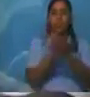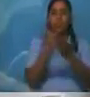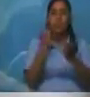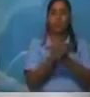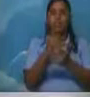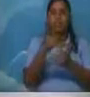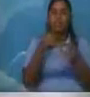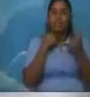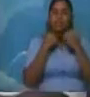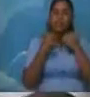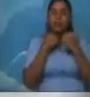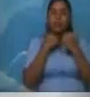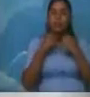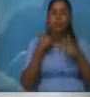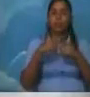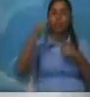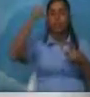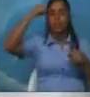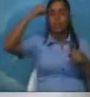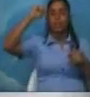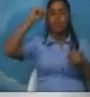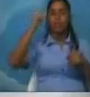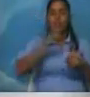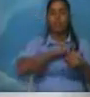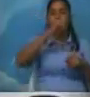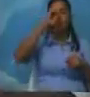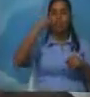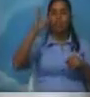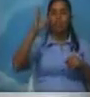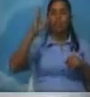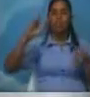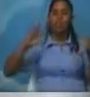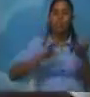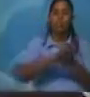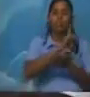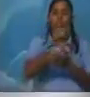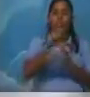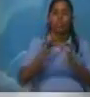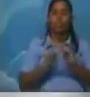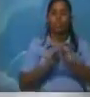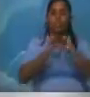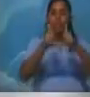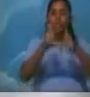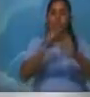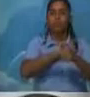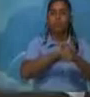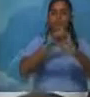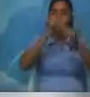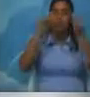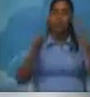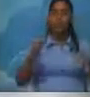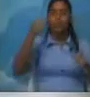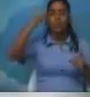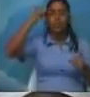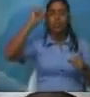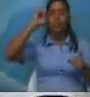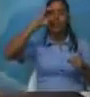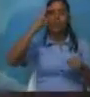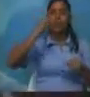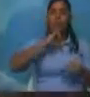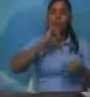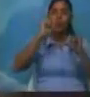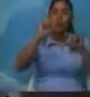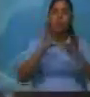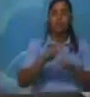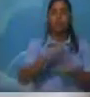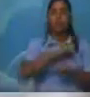esa enfermedad pero acuérdate de que Dios se ha glorificado al comienzo de la jornada Acuérdate que Dios es el mismo